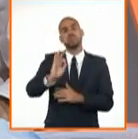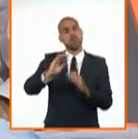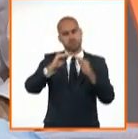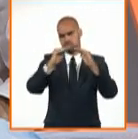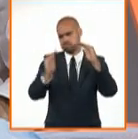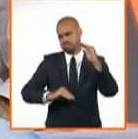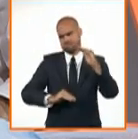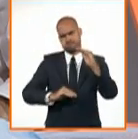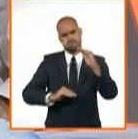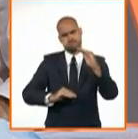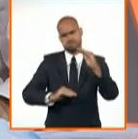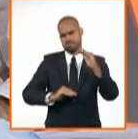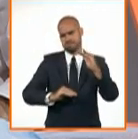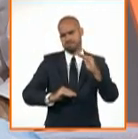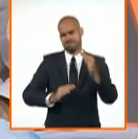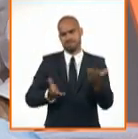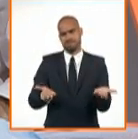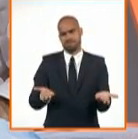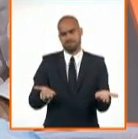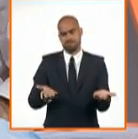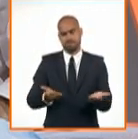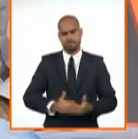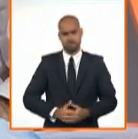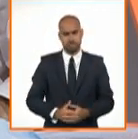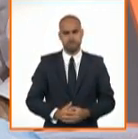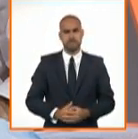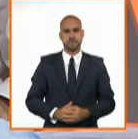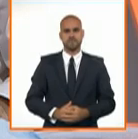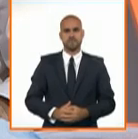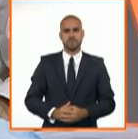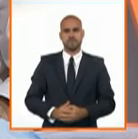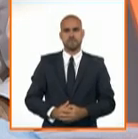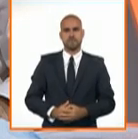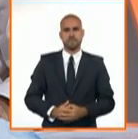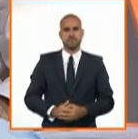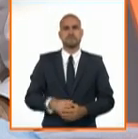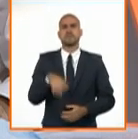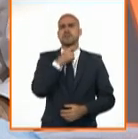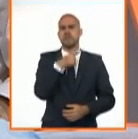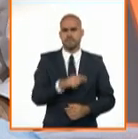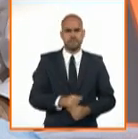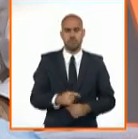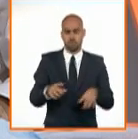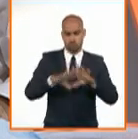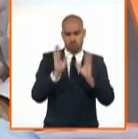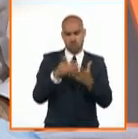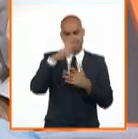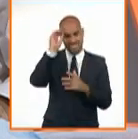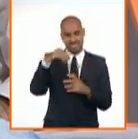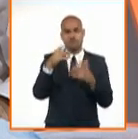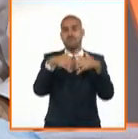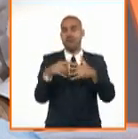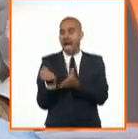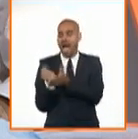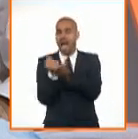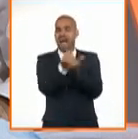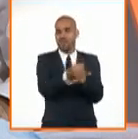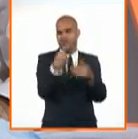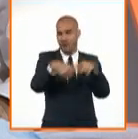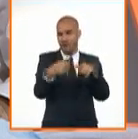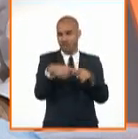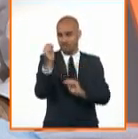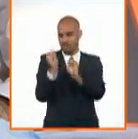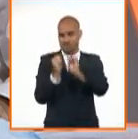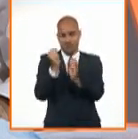una similar situación presenta en este momento la toda la generación distribuida los motores que son a full y a 10